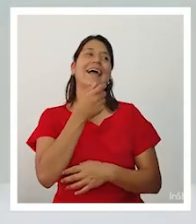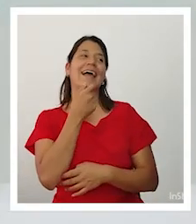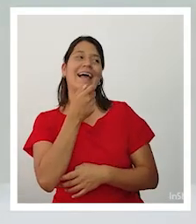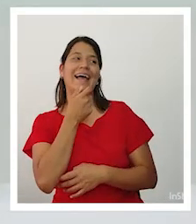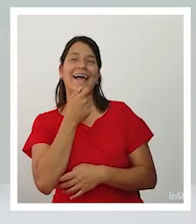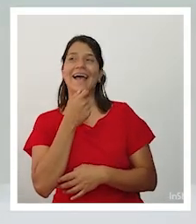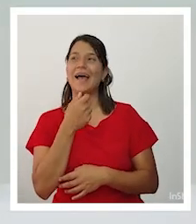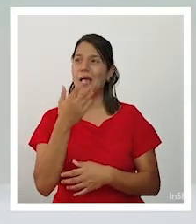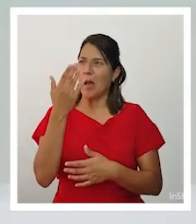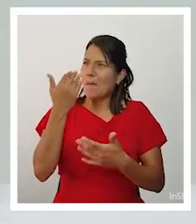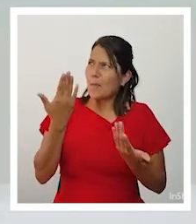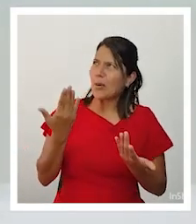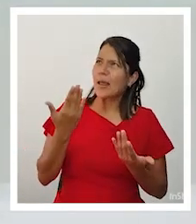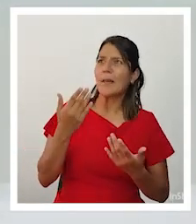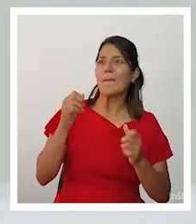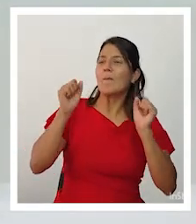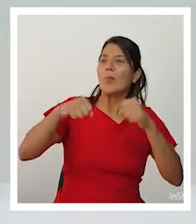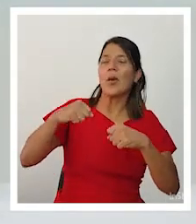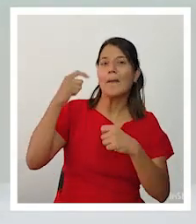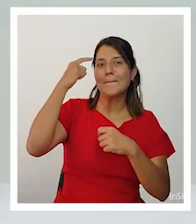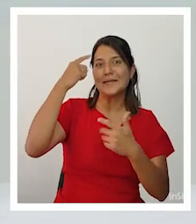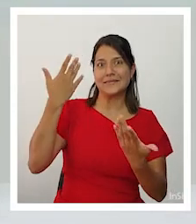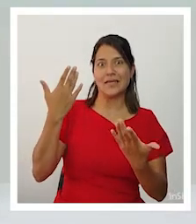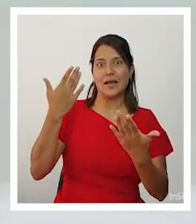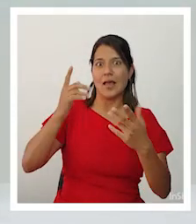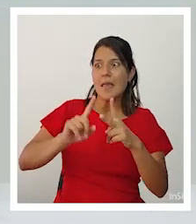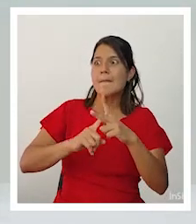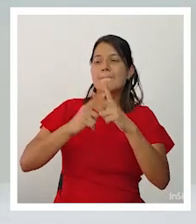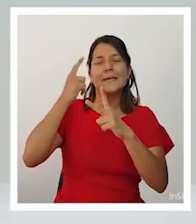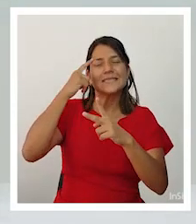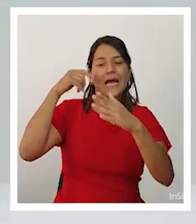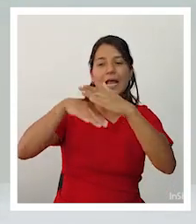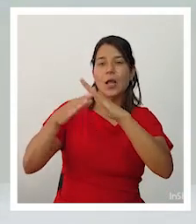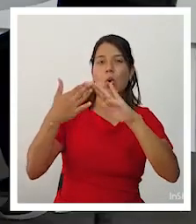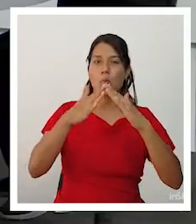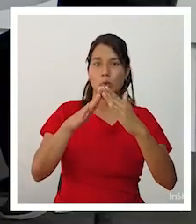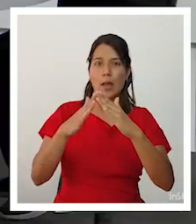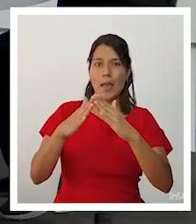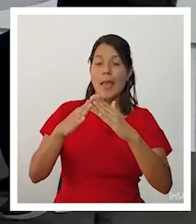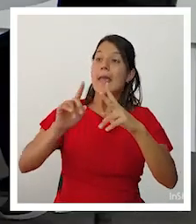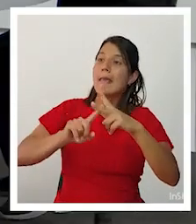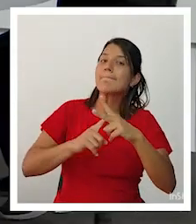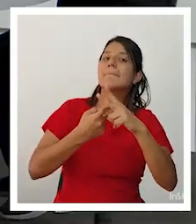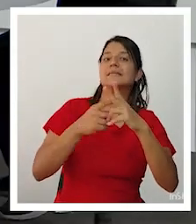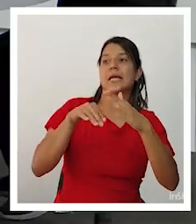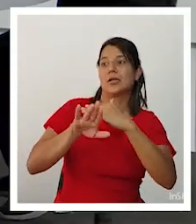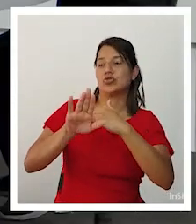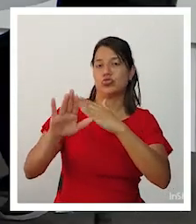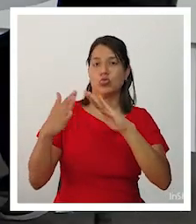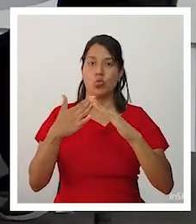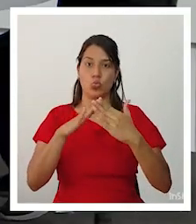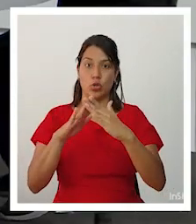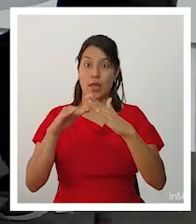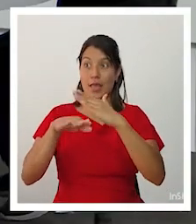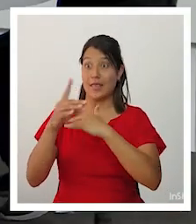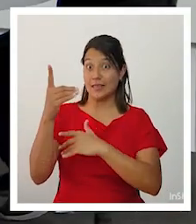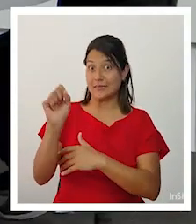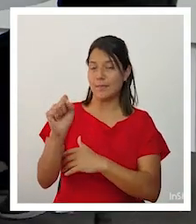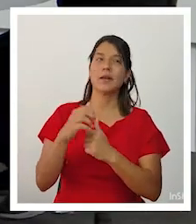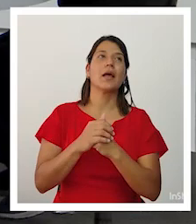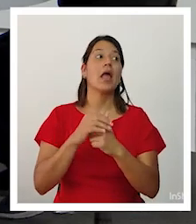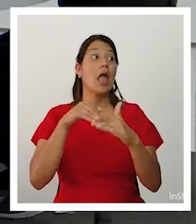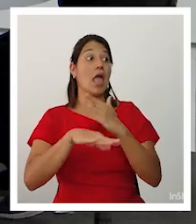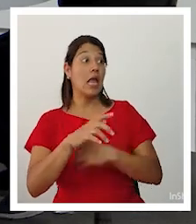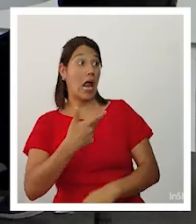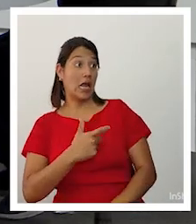bueno, Lucho, ¿por qué no pensar empezar en la comunidad? ¿Por qué no empezar en desamparados? En una